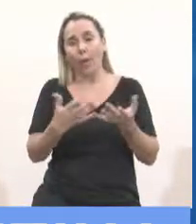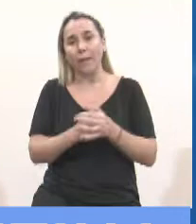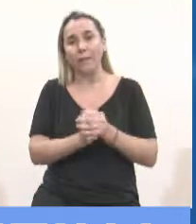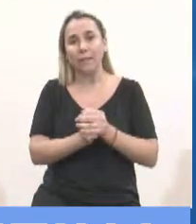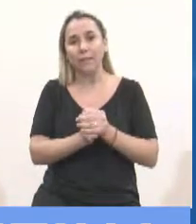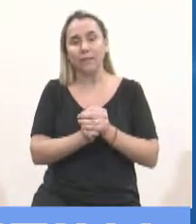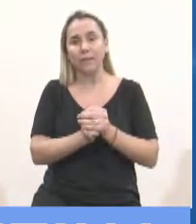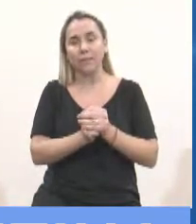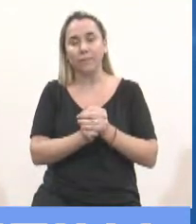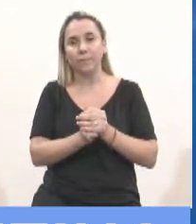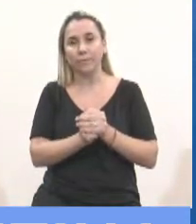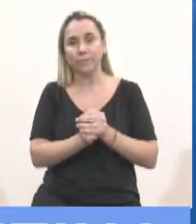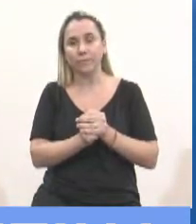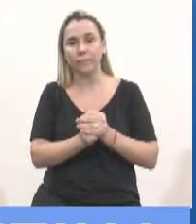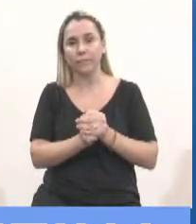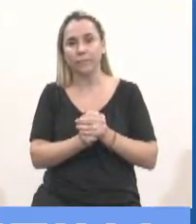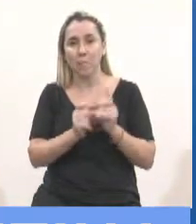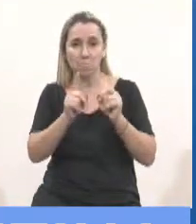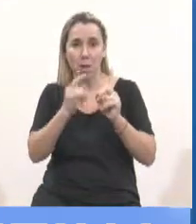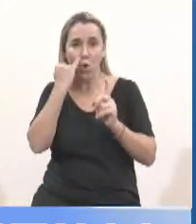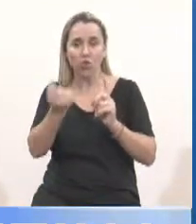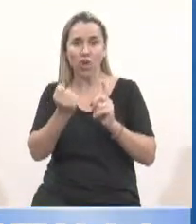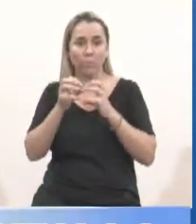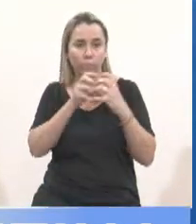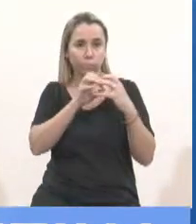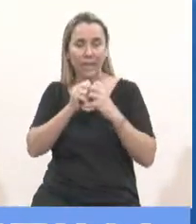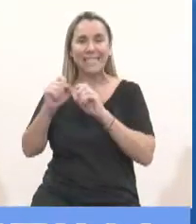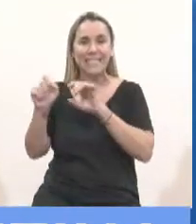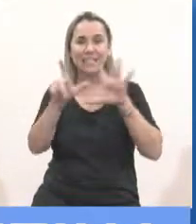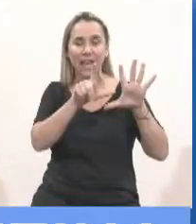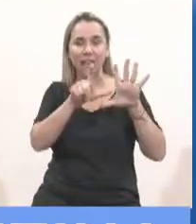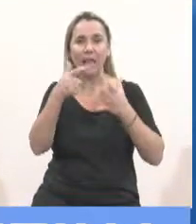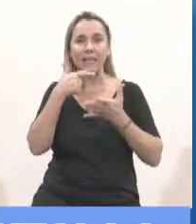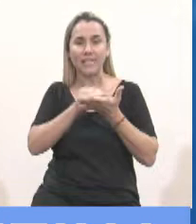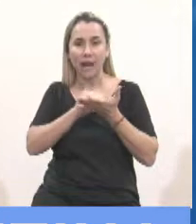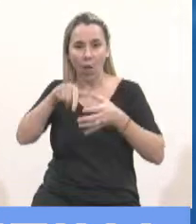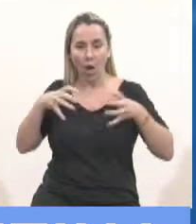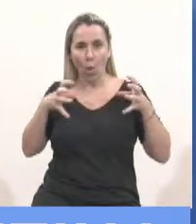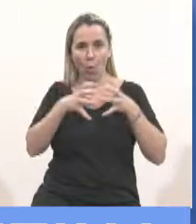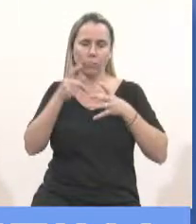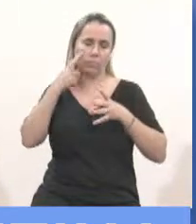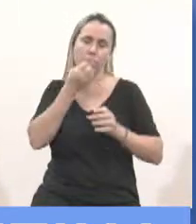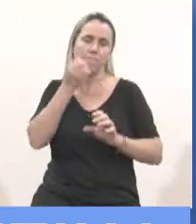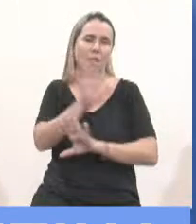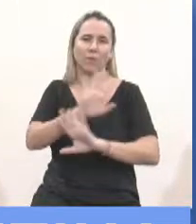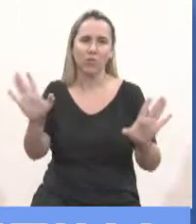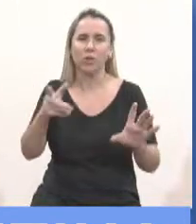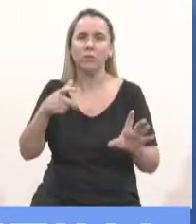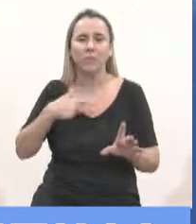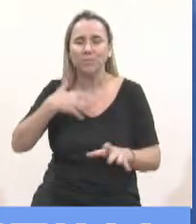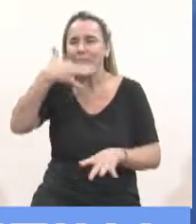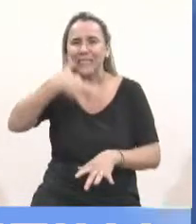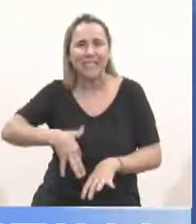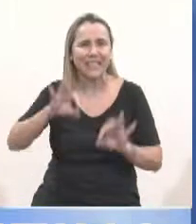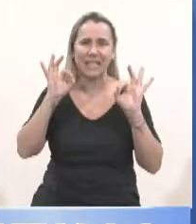que, así como dieron tratamiento los siete legisladores de nuestra bancada, realmente estuvieron impecables. Le digo sinceramente una